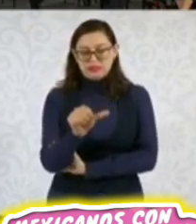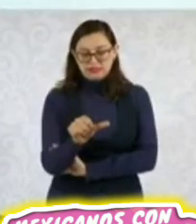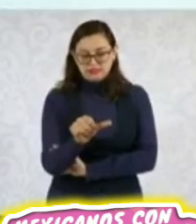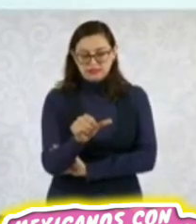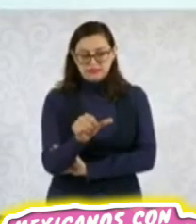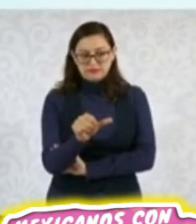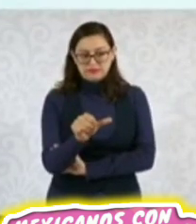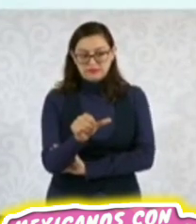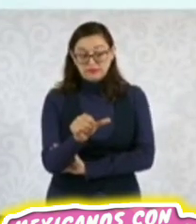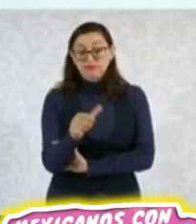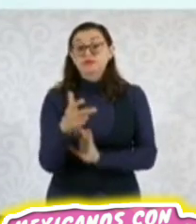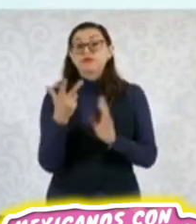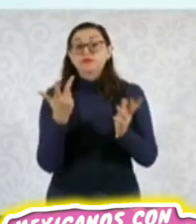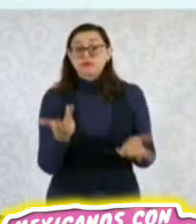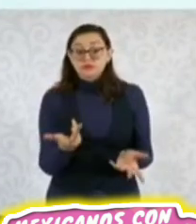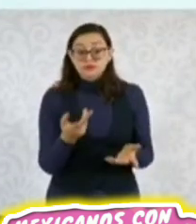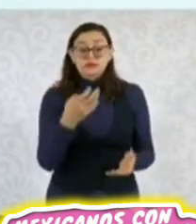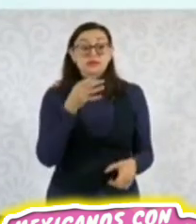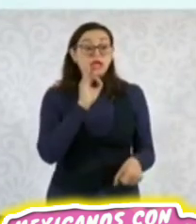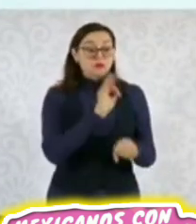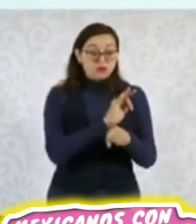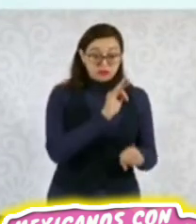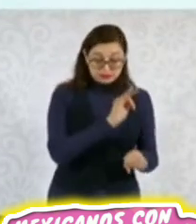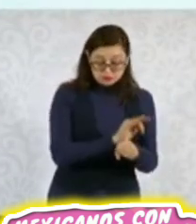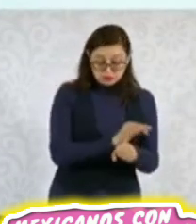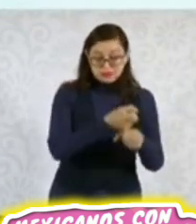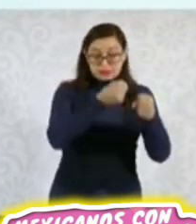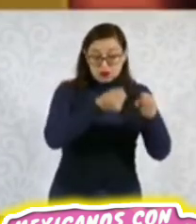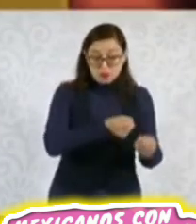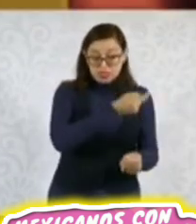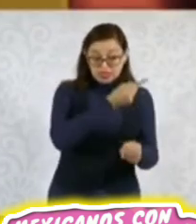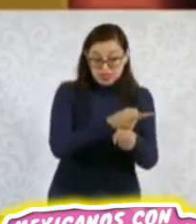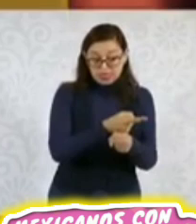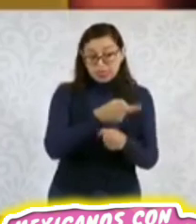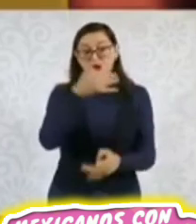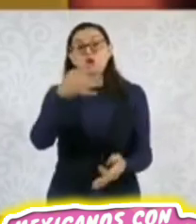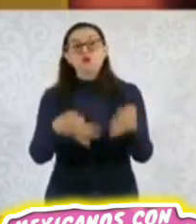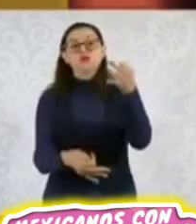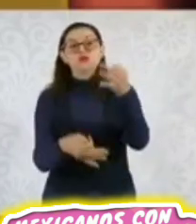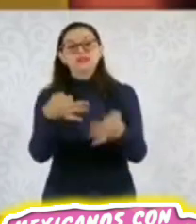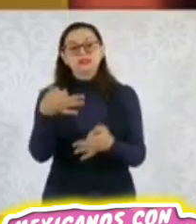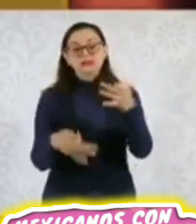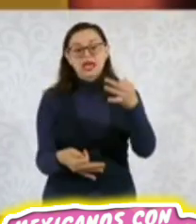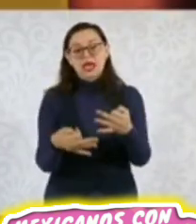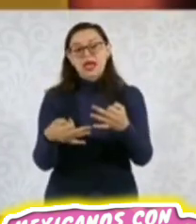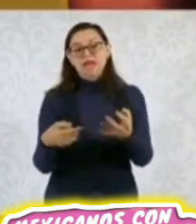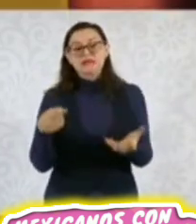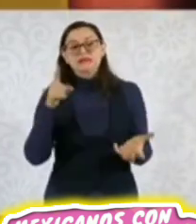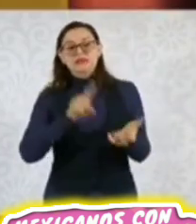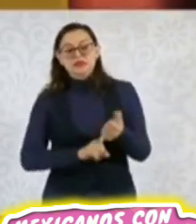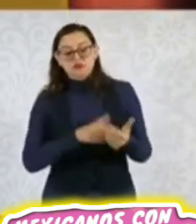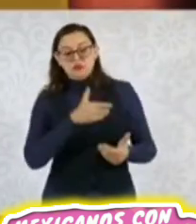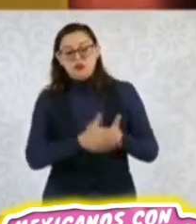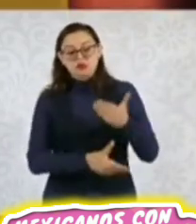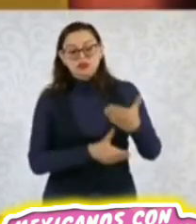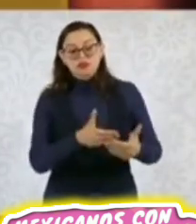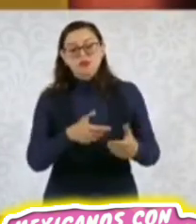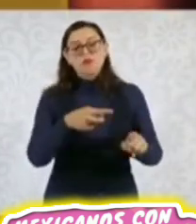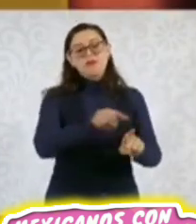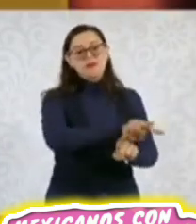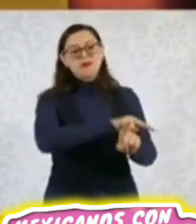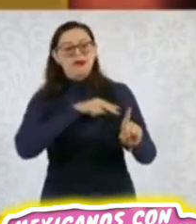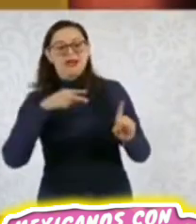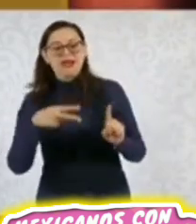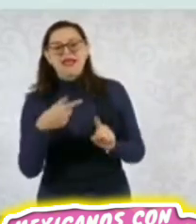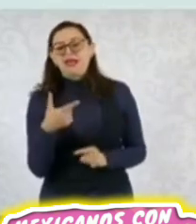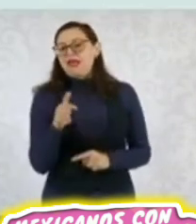Es decir, en seguridad y procuración de justicia tiene que establecerse la perspectiva de género en